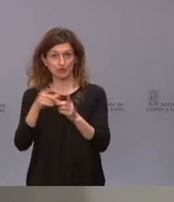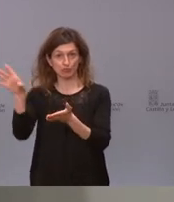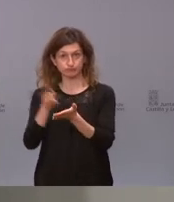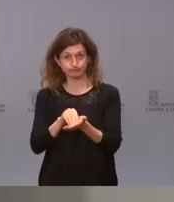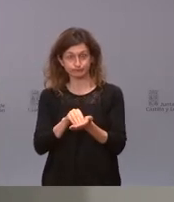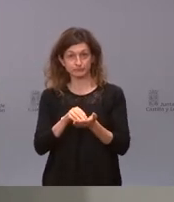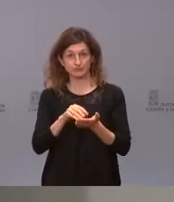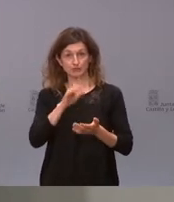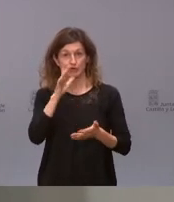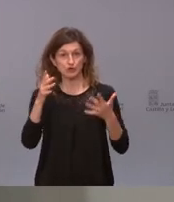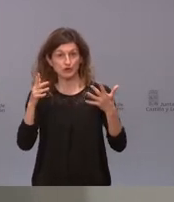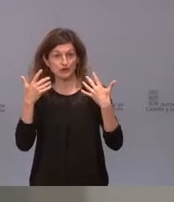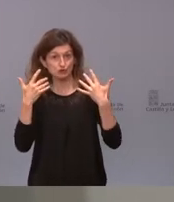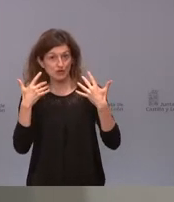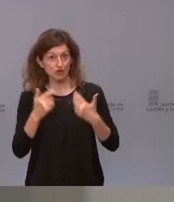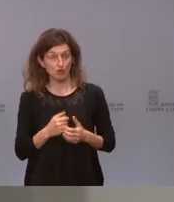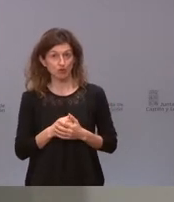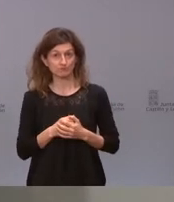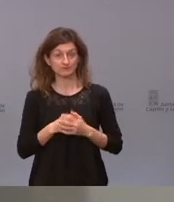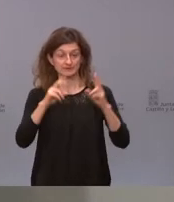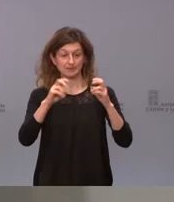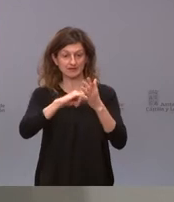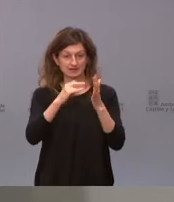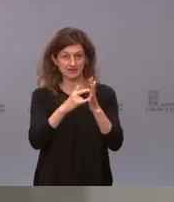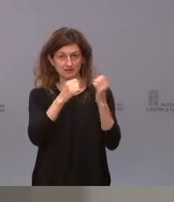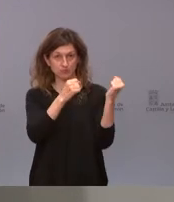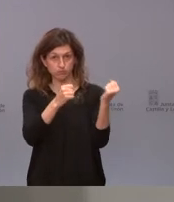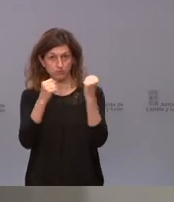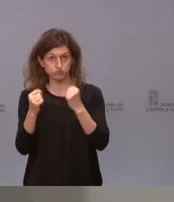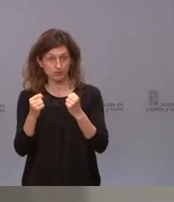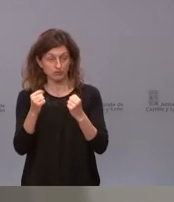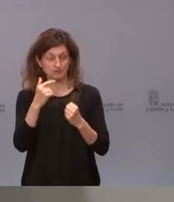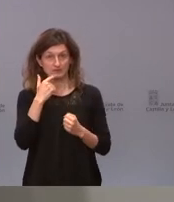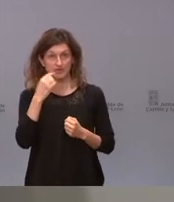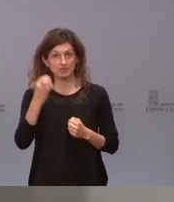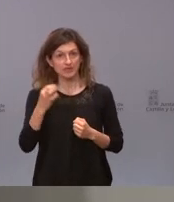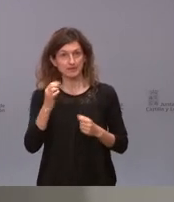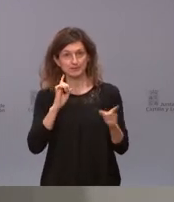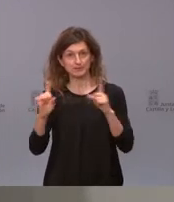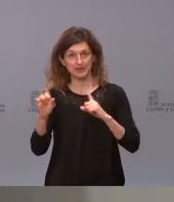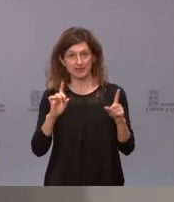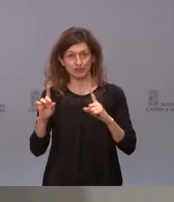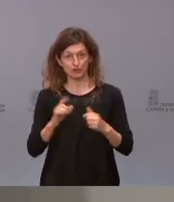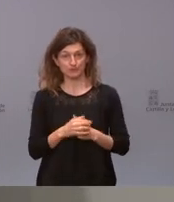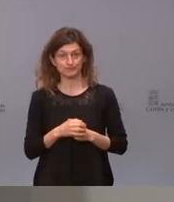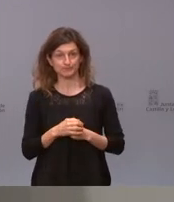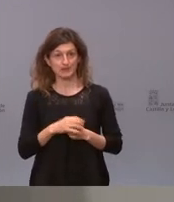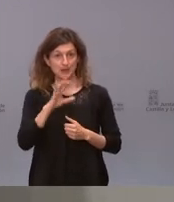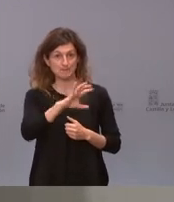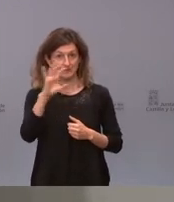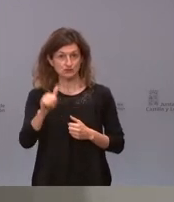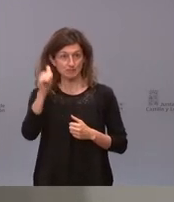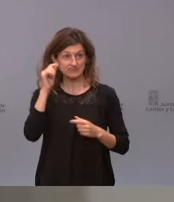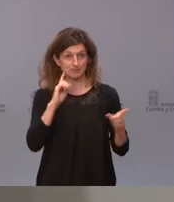uno de los consejos que nos daban expertos y técnicos en la materia es que teníamos que ser más preventivos en aquellos países en los que han sido más